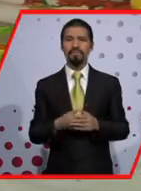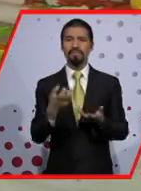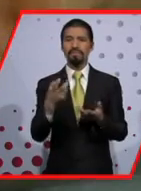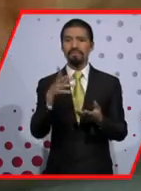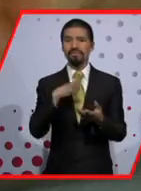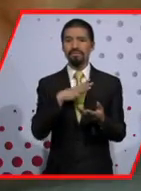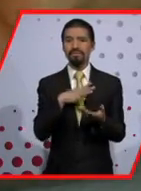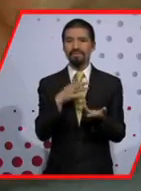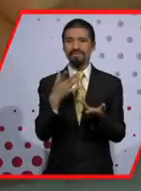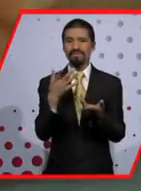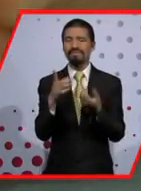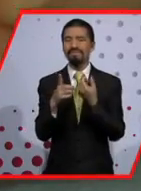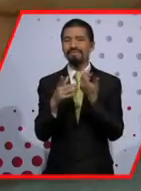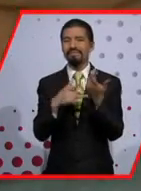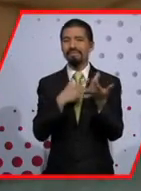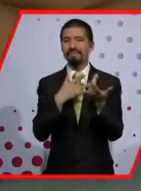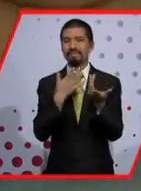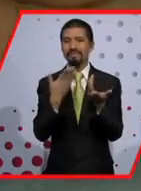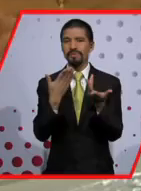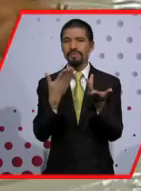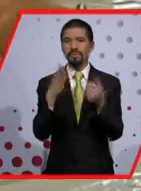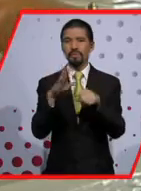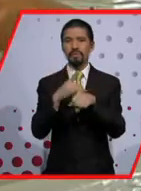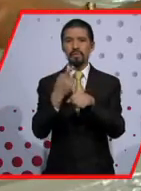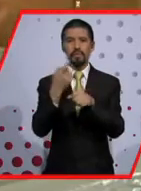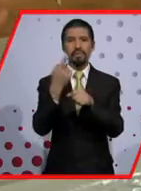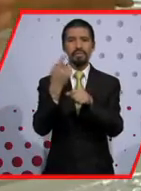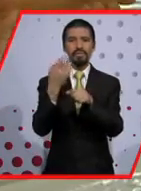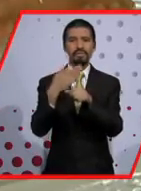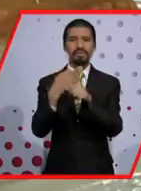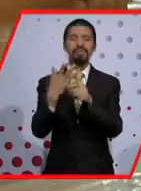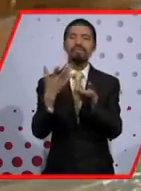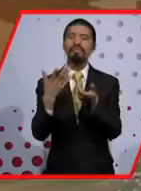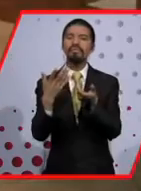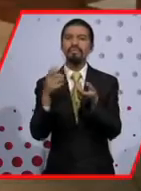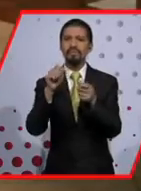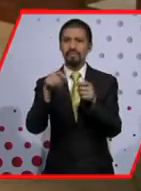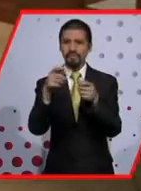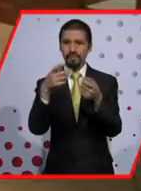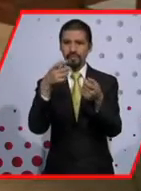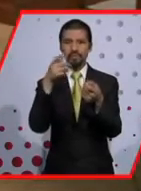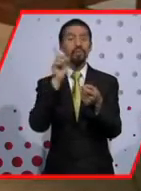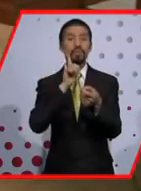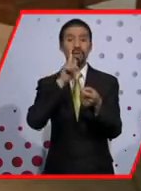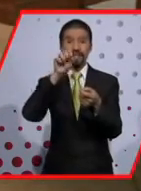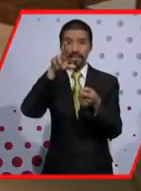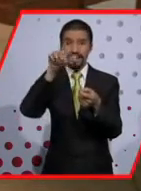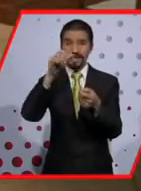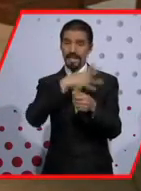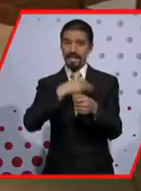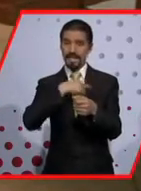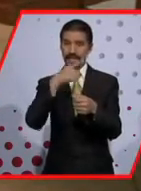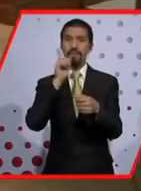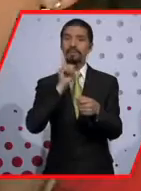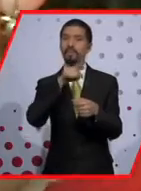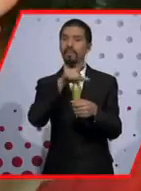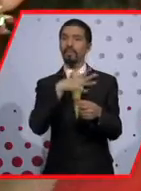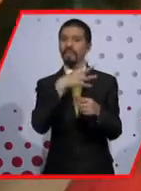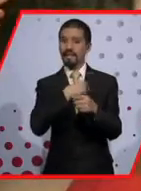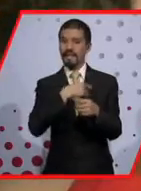porque no es lo mismo teresa castellanos hija de doña agustina